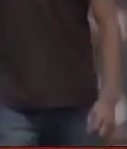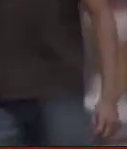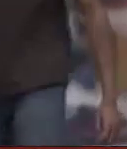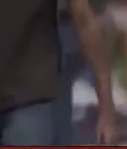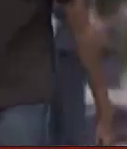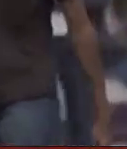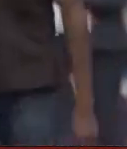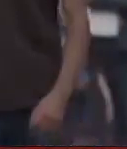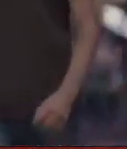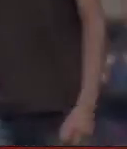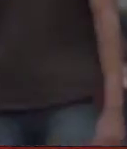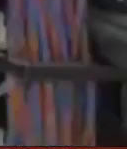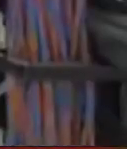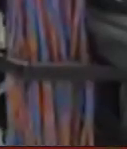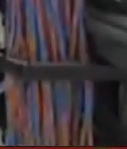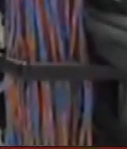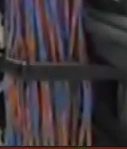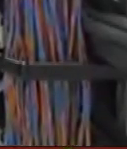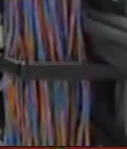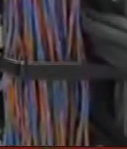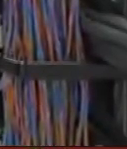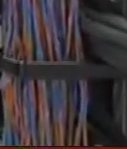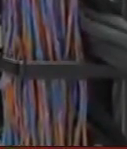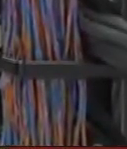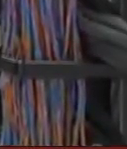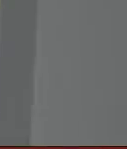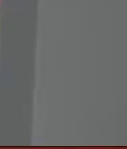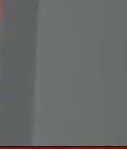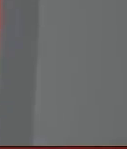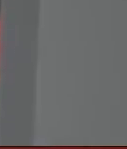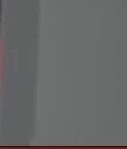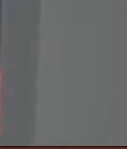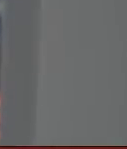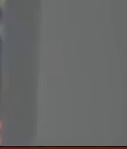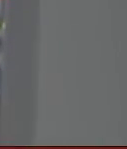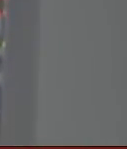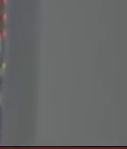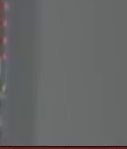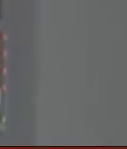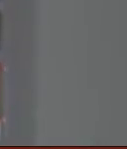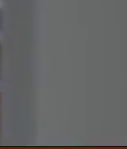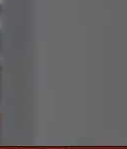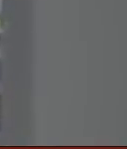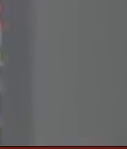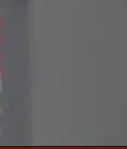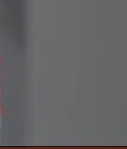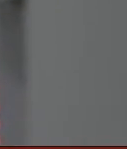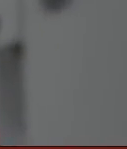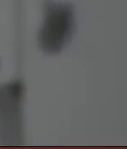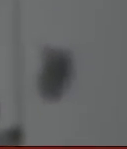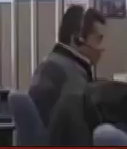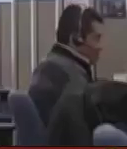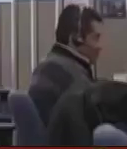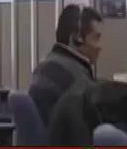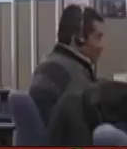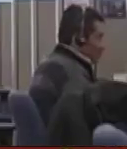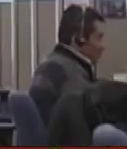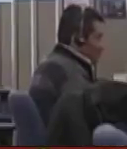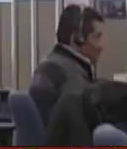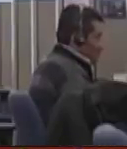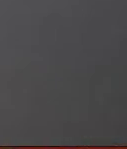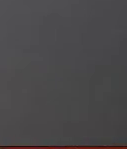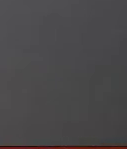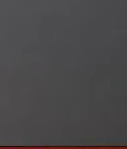de muchísimos, ya que todos nos despertamos con el teléfono. Esta situación fue reportada por los afectados en Twitter, que fue la plataforma donde más se